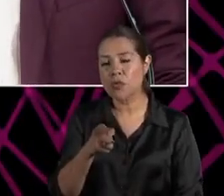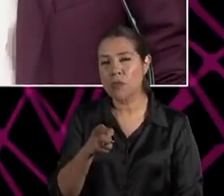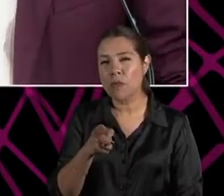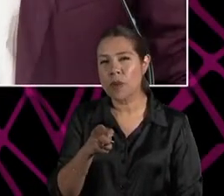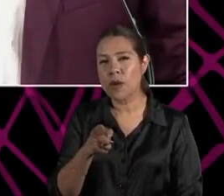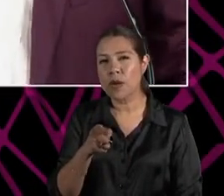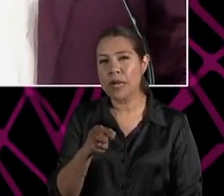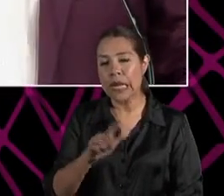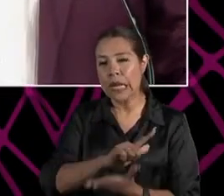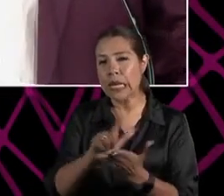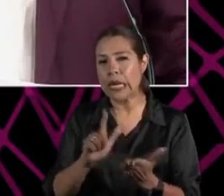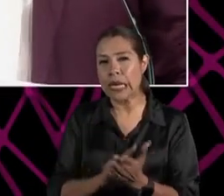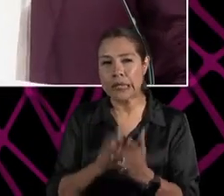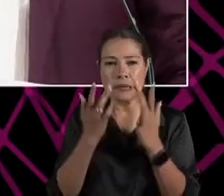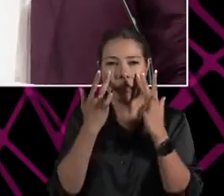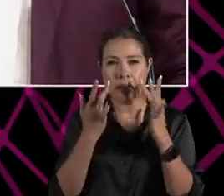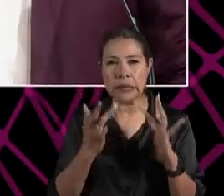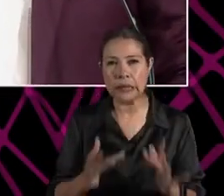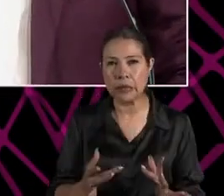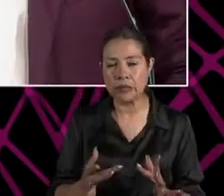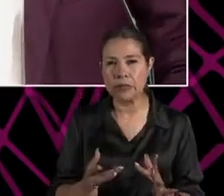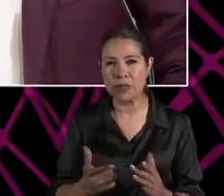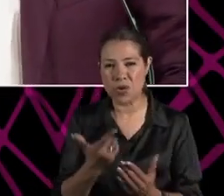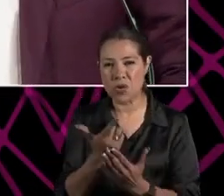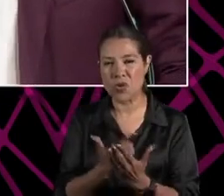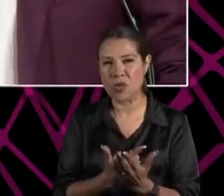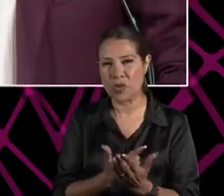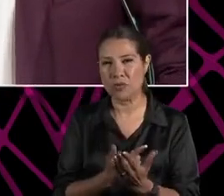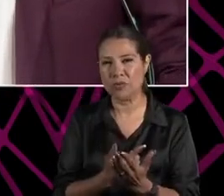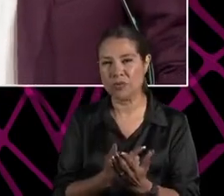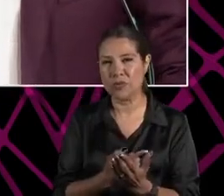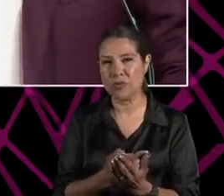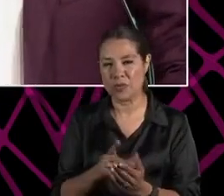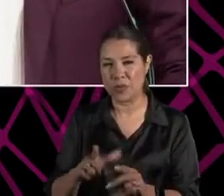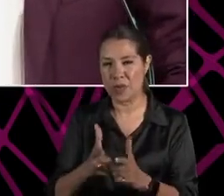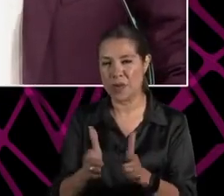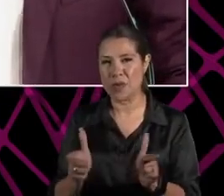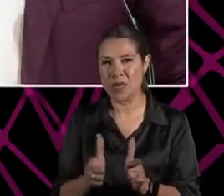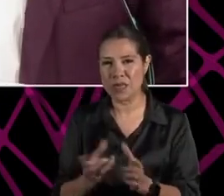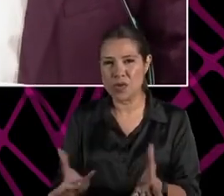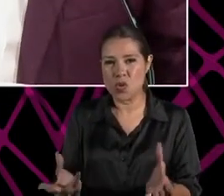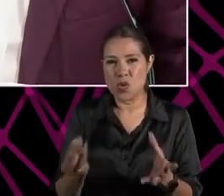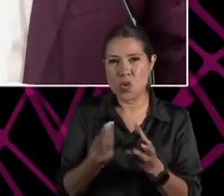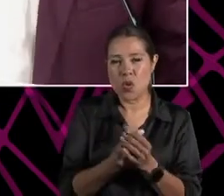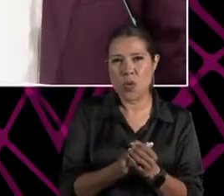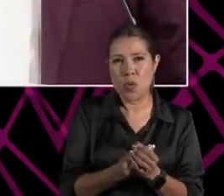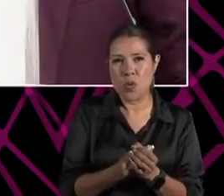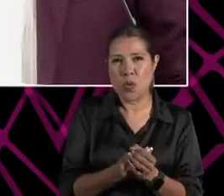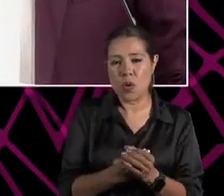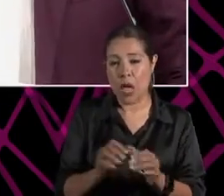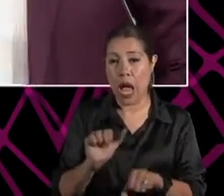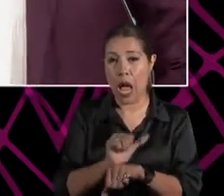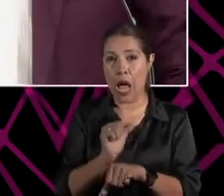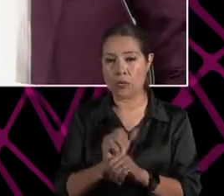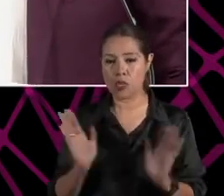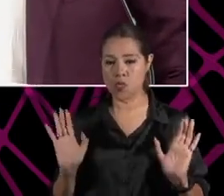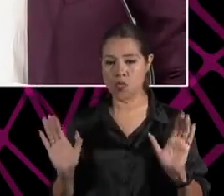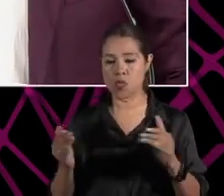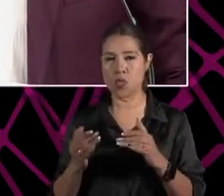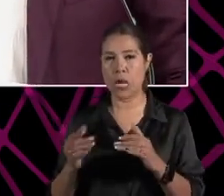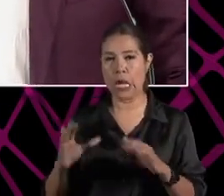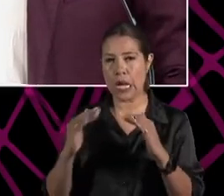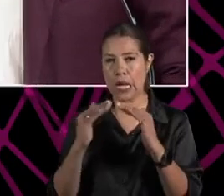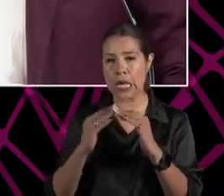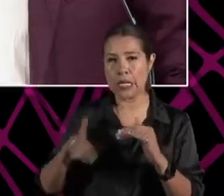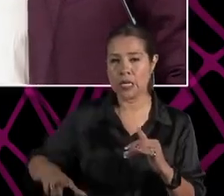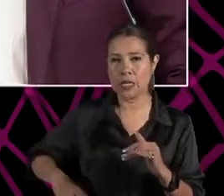incumplir las leyes, ya no digo los estatutos del partido, como encerrarme en tu vehículo blindado en la casa de